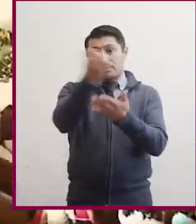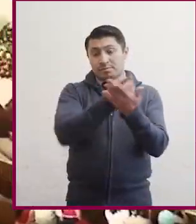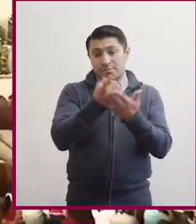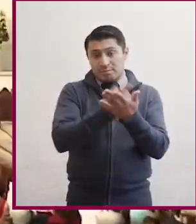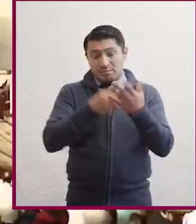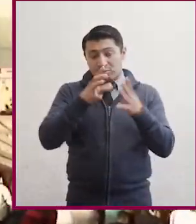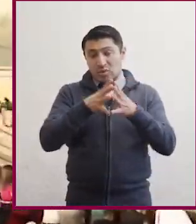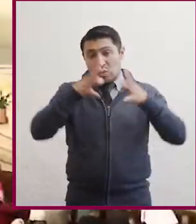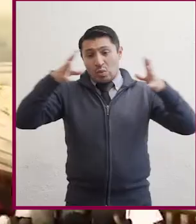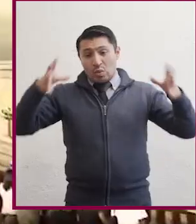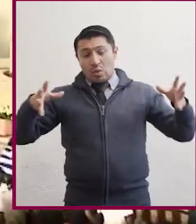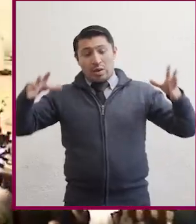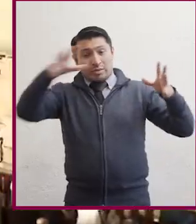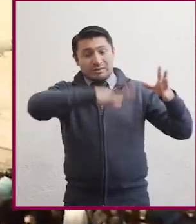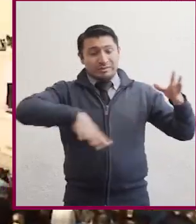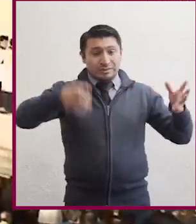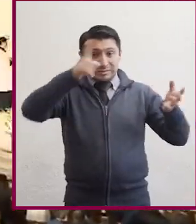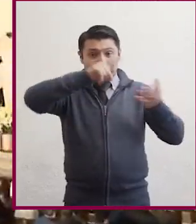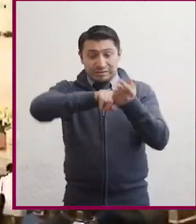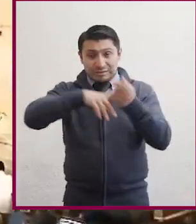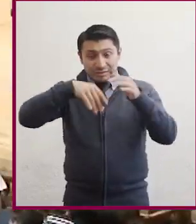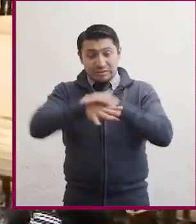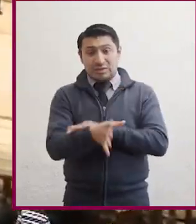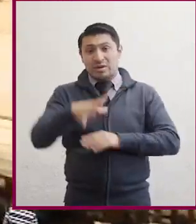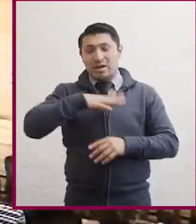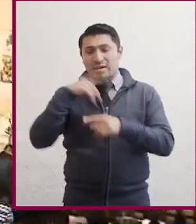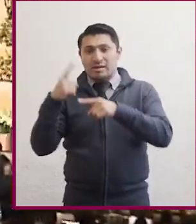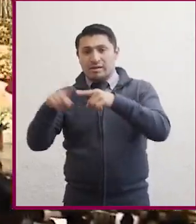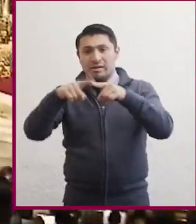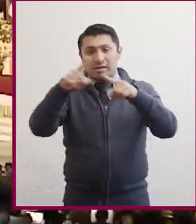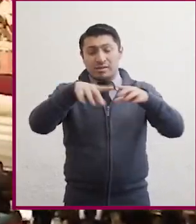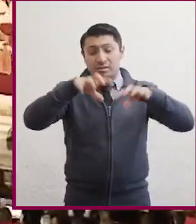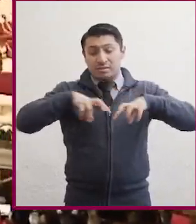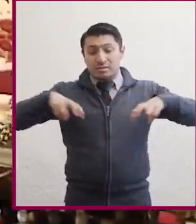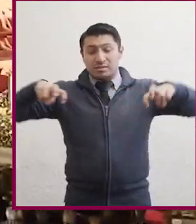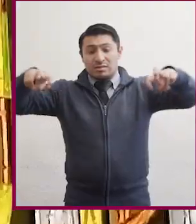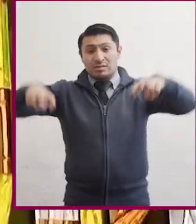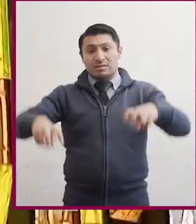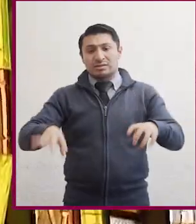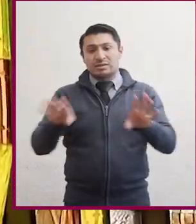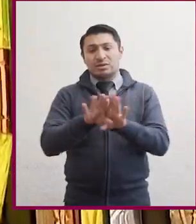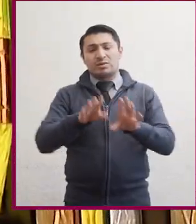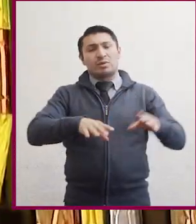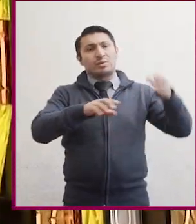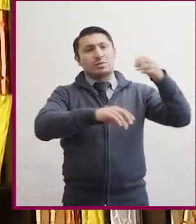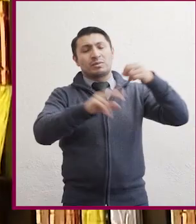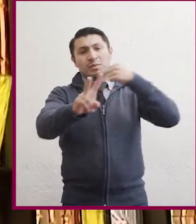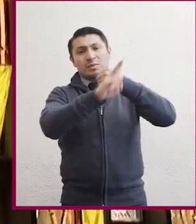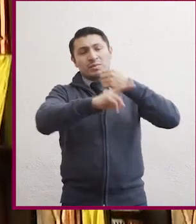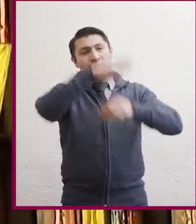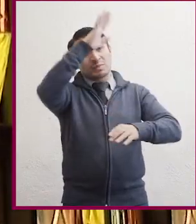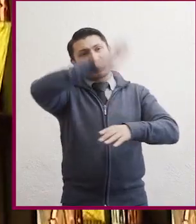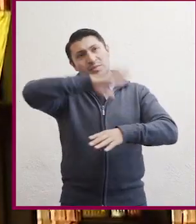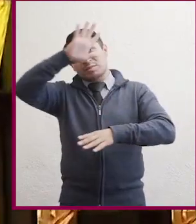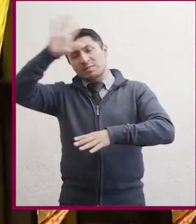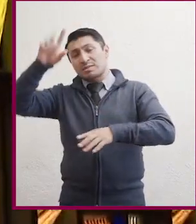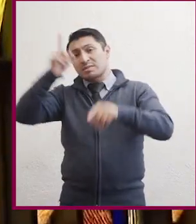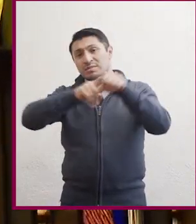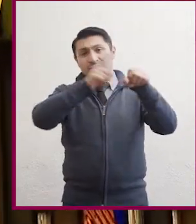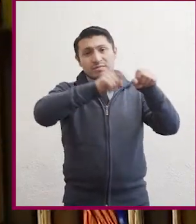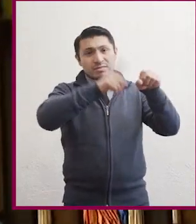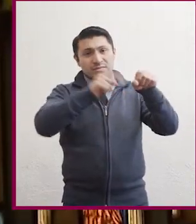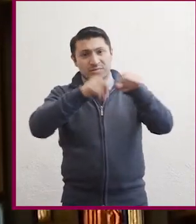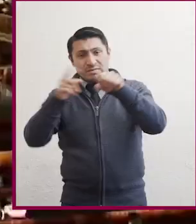El diseño amplio y moderno de la nave cuenta con distintas áreas para la audiencia, decoradas con vitrales de colores y